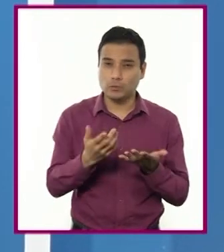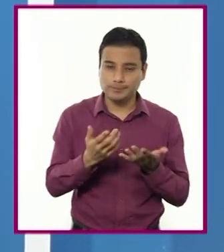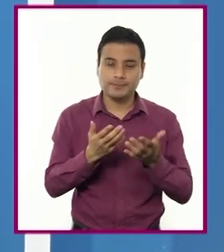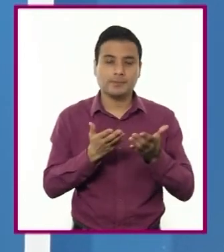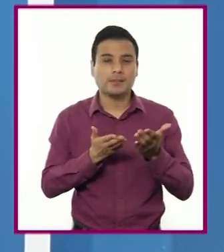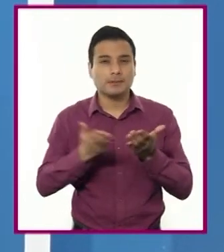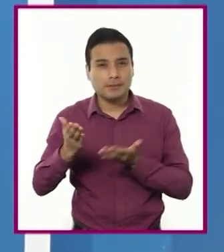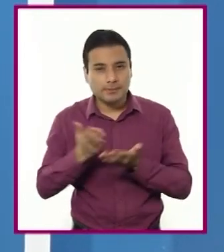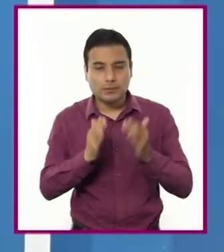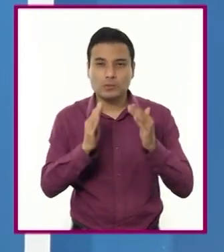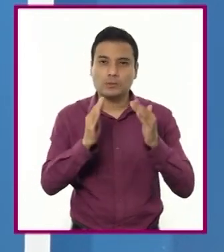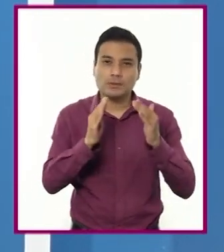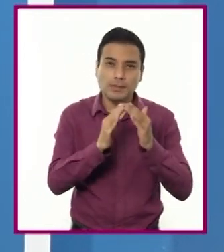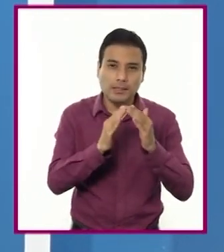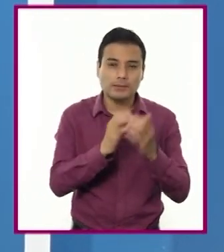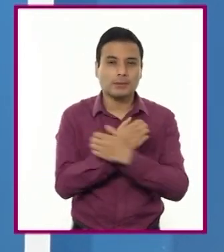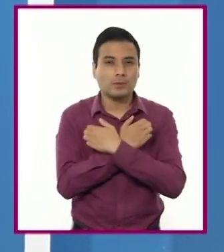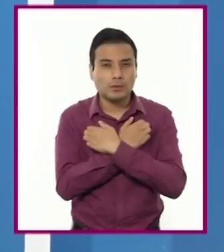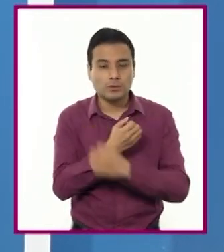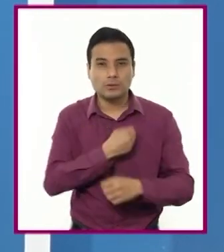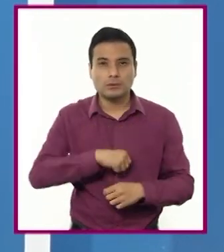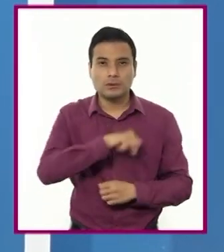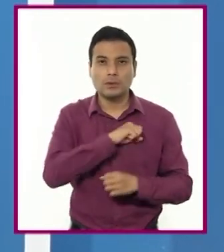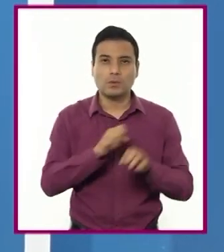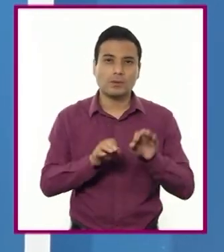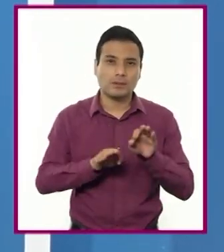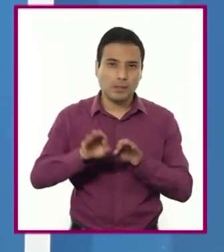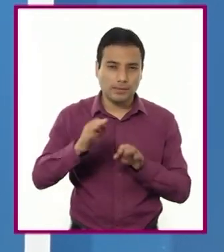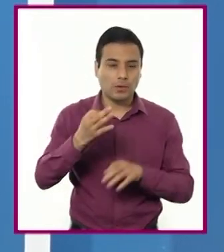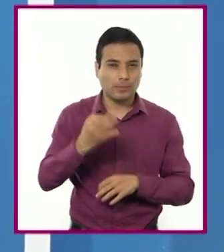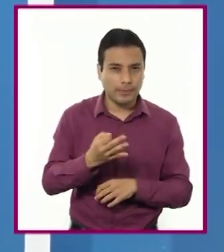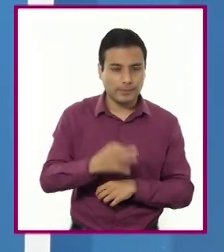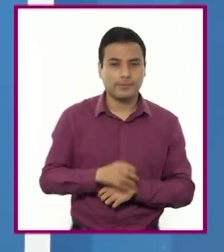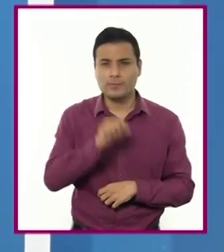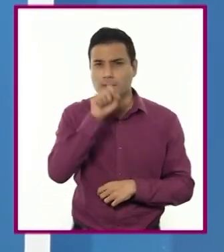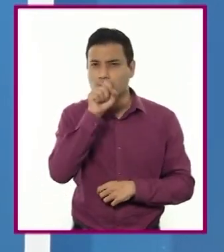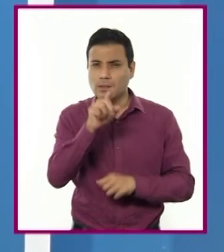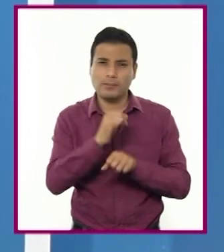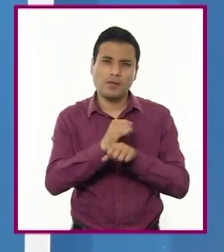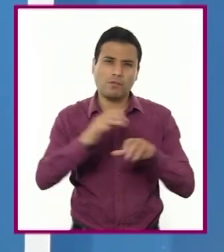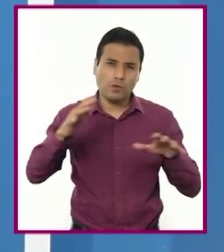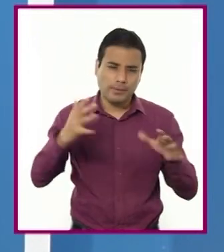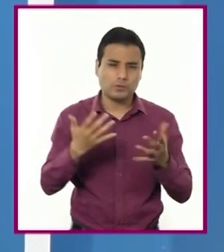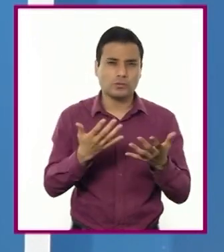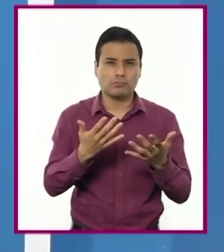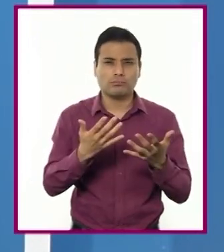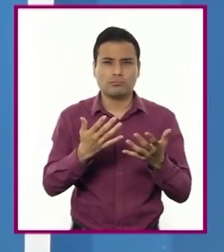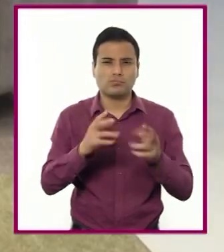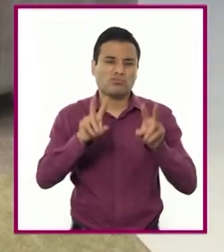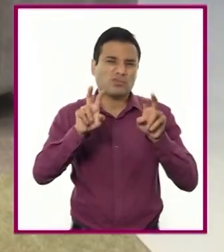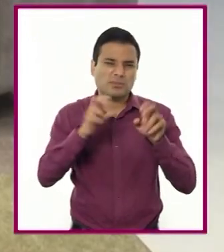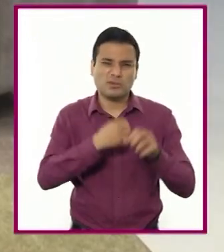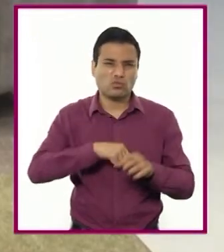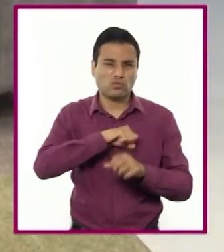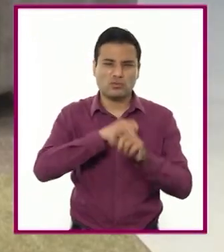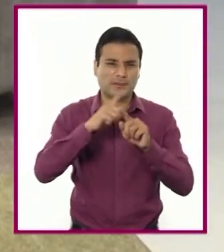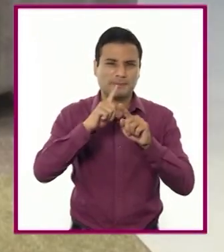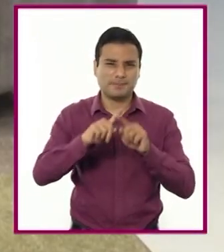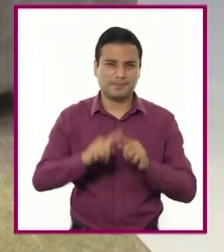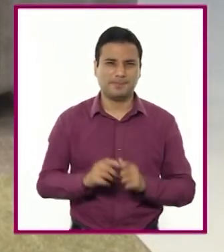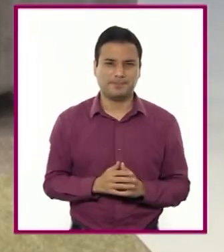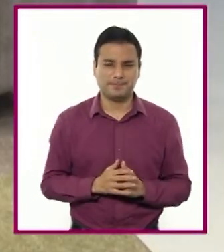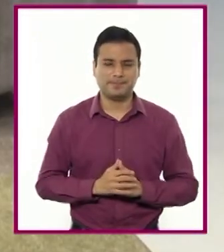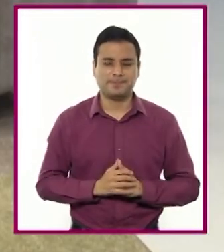vivienda, educación, salud y trabajo dignos, así como también a información sanitaria actualizada y libre